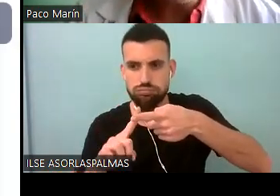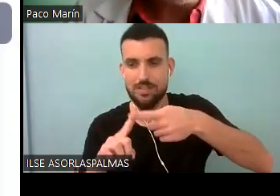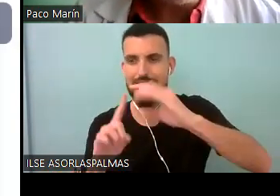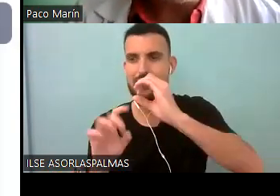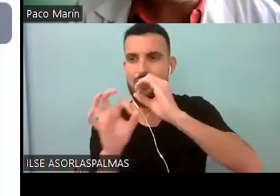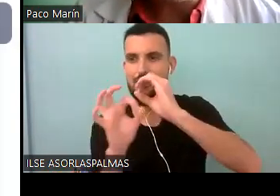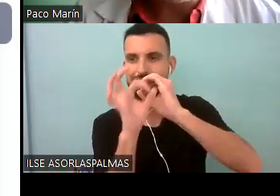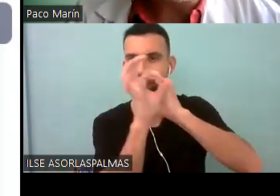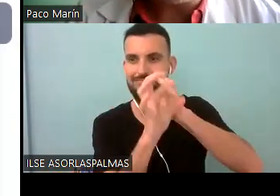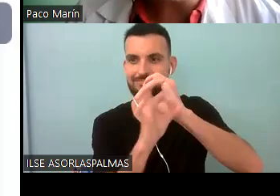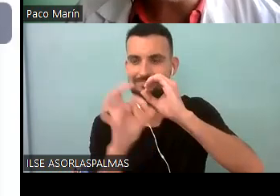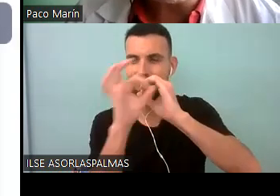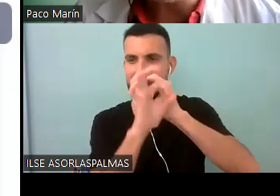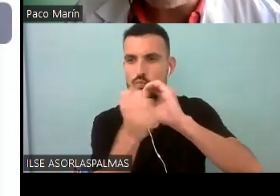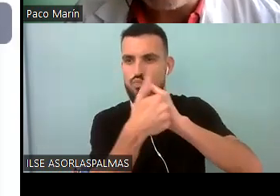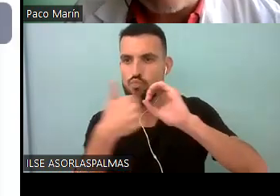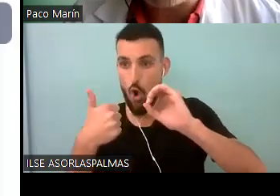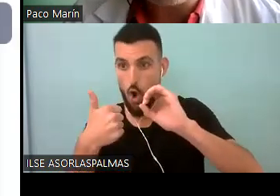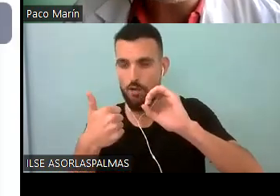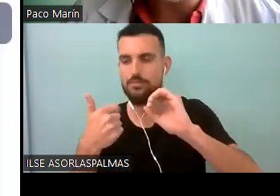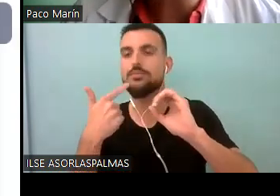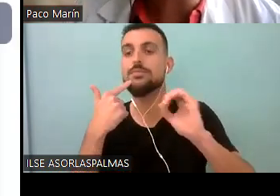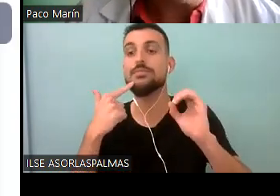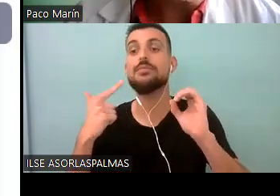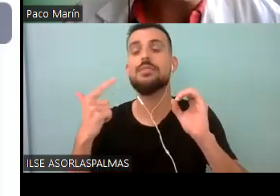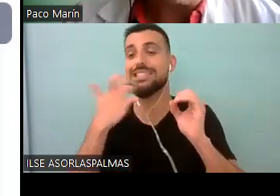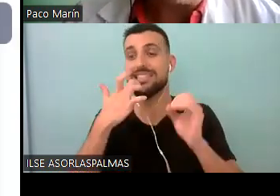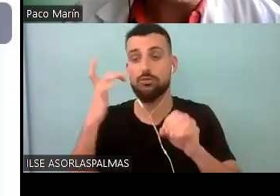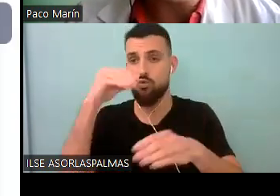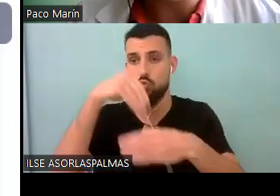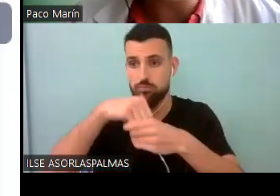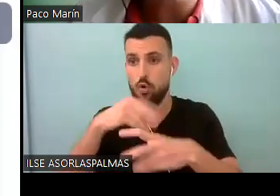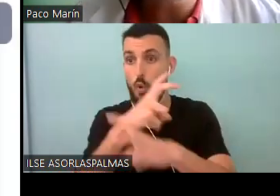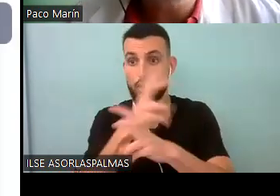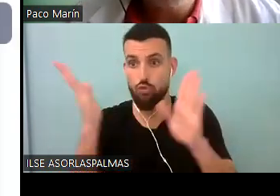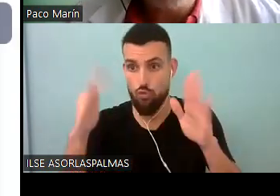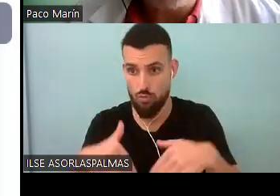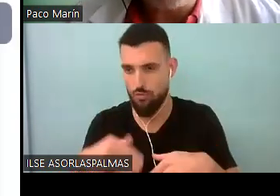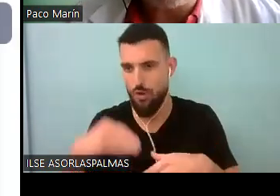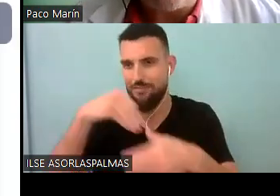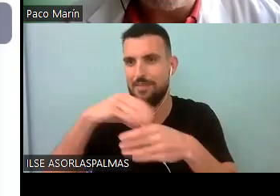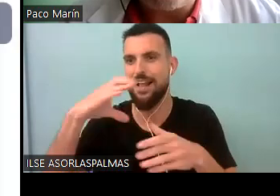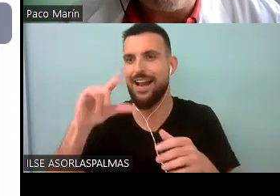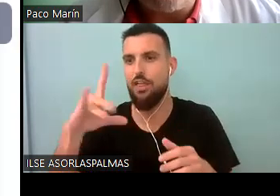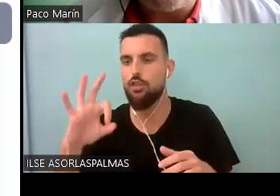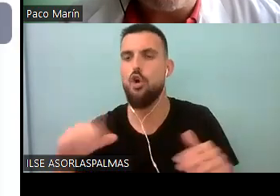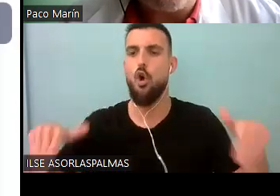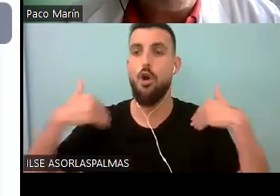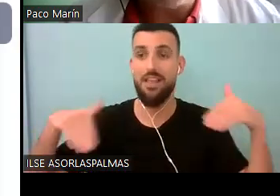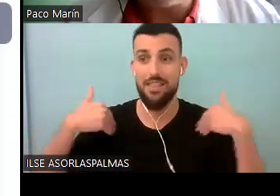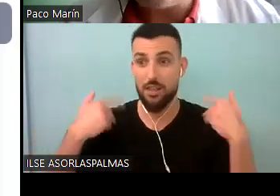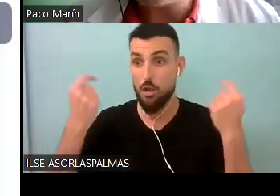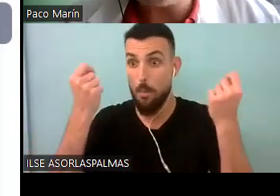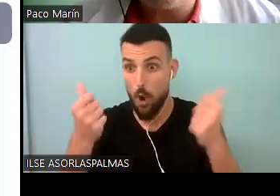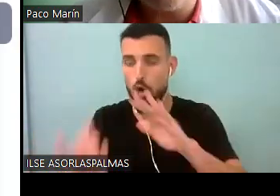decirlo, no hemos depositado suficiente calcio en nuestros huesos, no hemos hecho suficiente ejercicio, por ejemplo, pues puede aparecer un proceso de